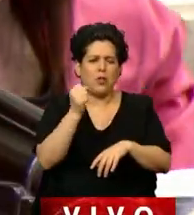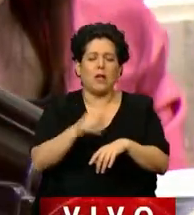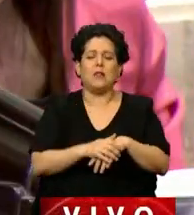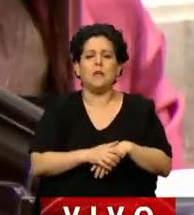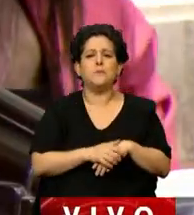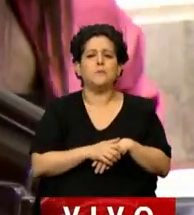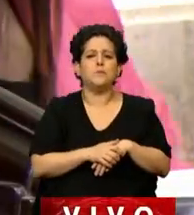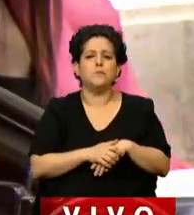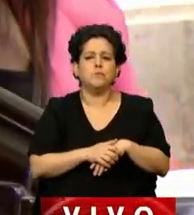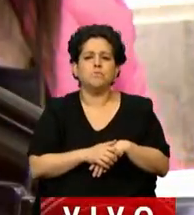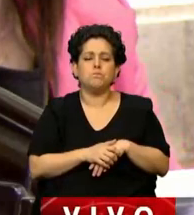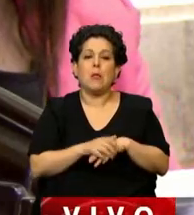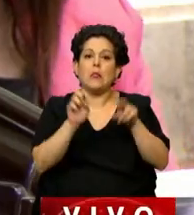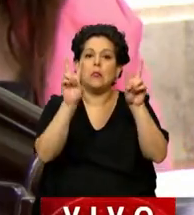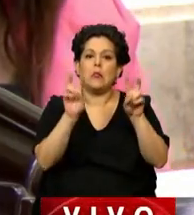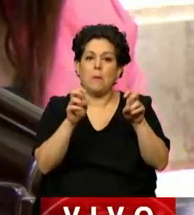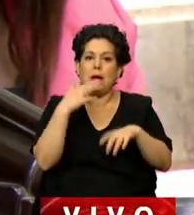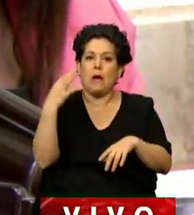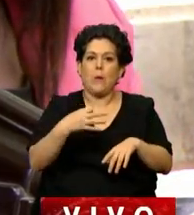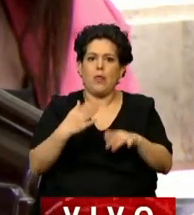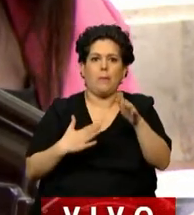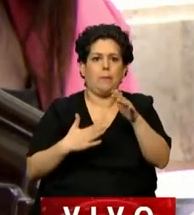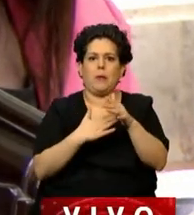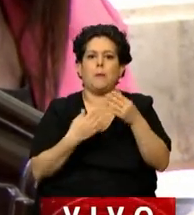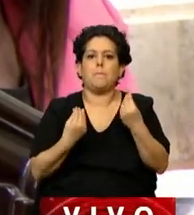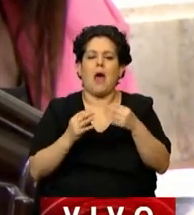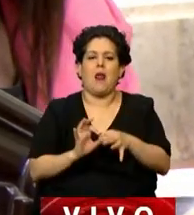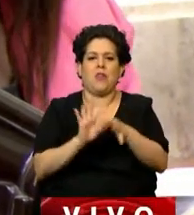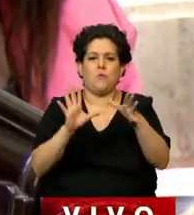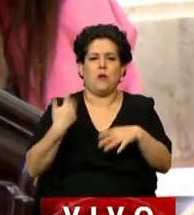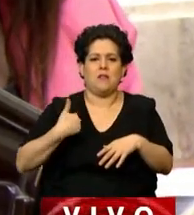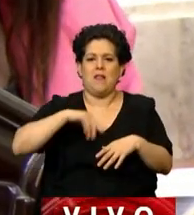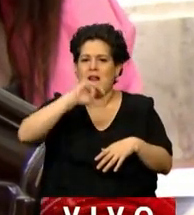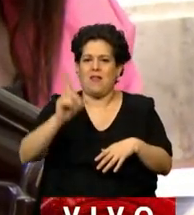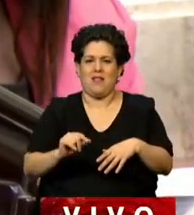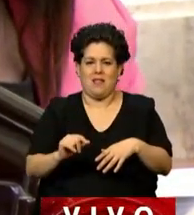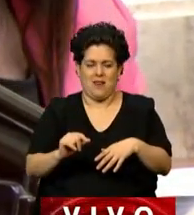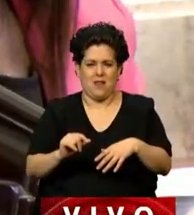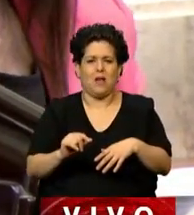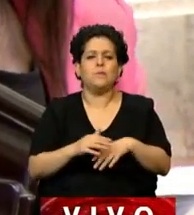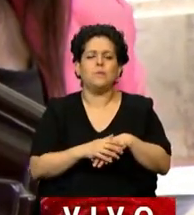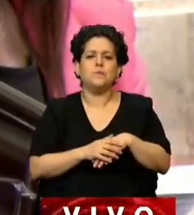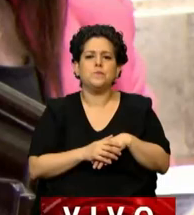tema que la verdad es central para la democracia de los argentinos, tener la posibilidad